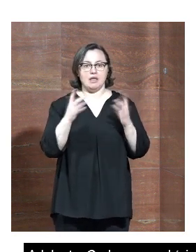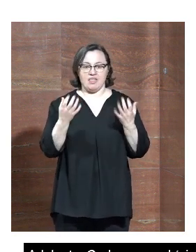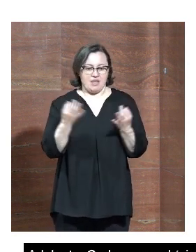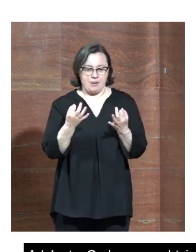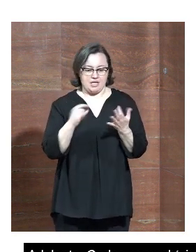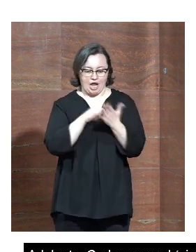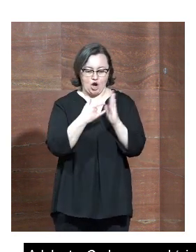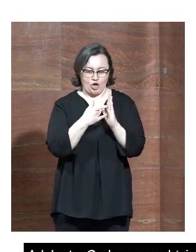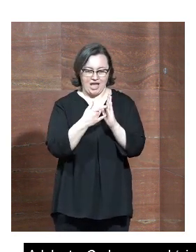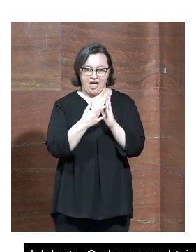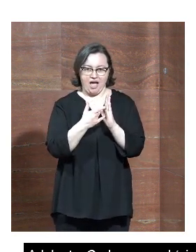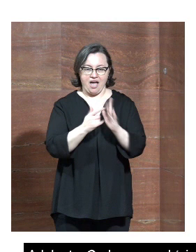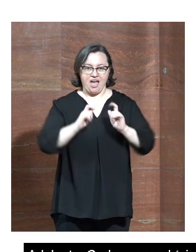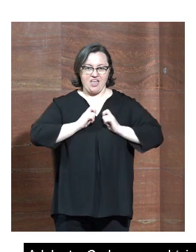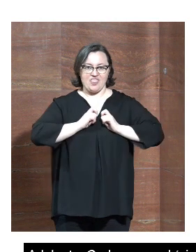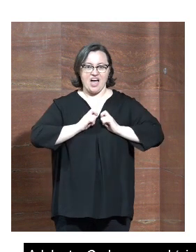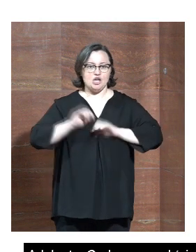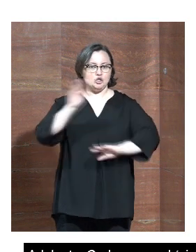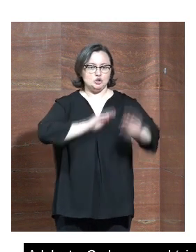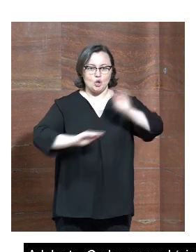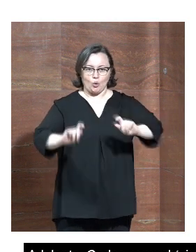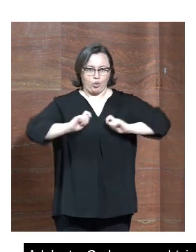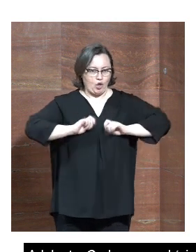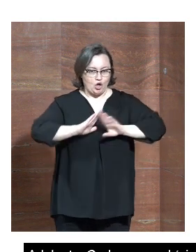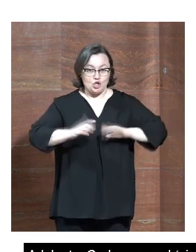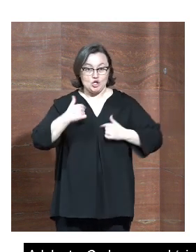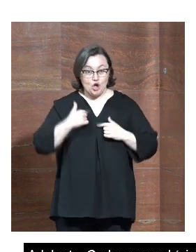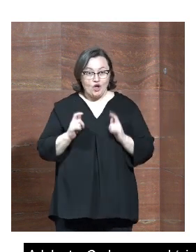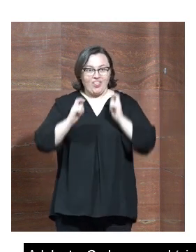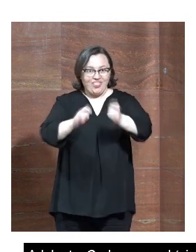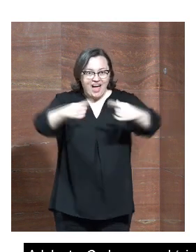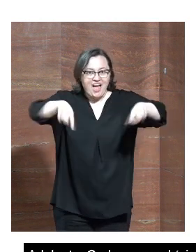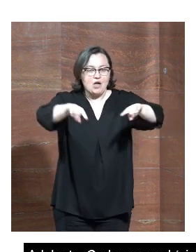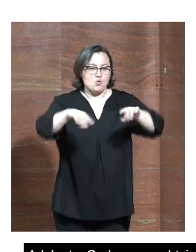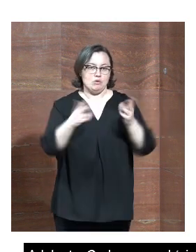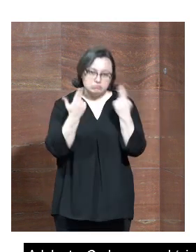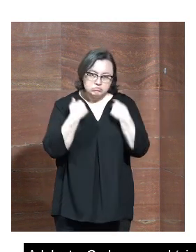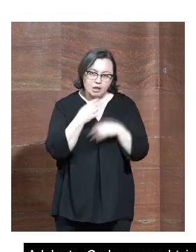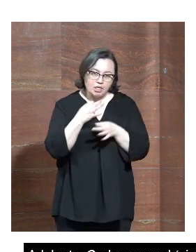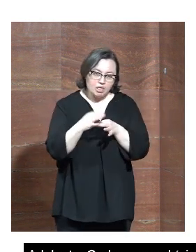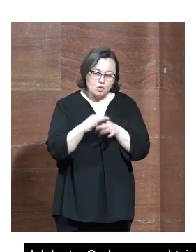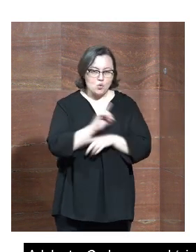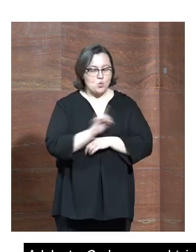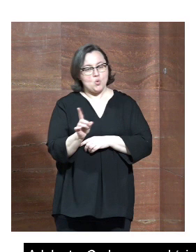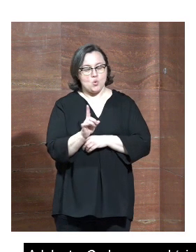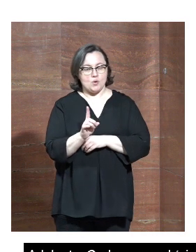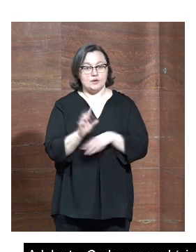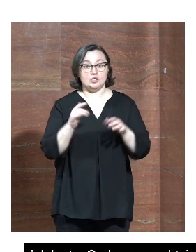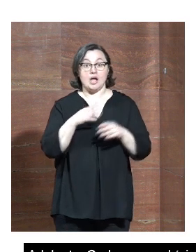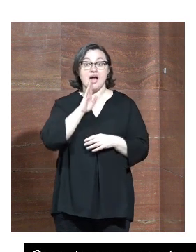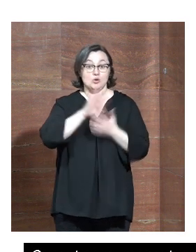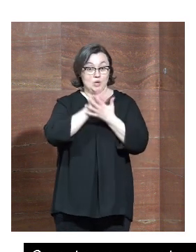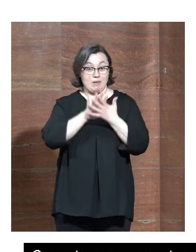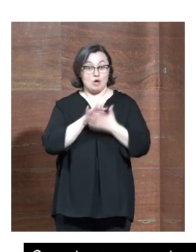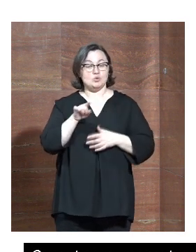estar siempre al servicio de las personas y no las personas al servicio de la tecnología. Yo, como usted